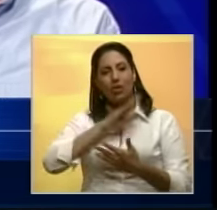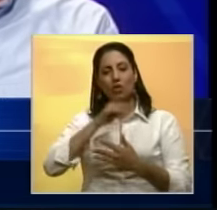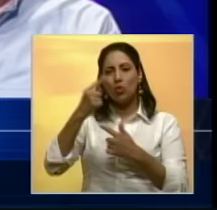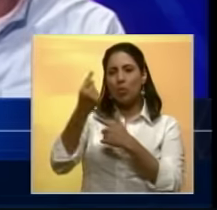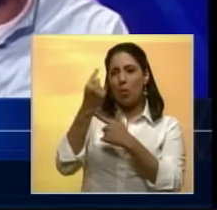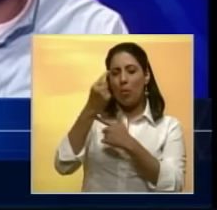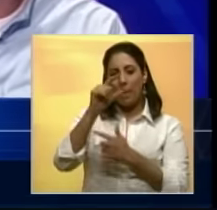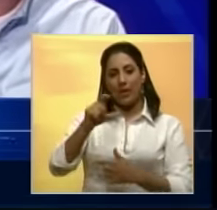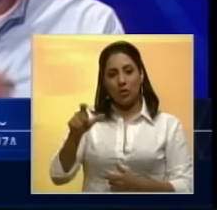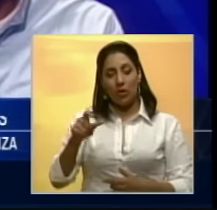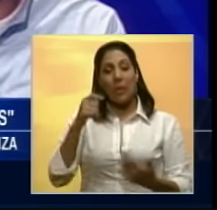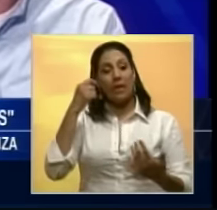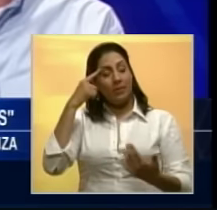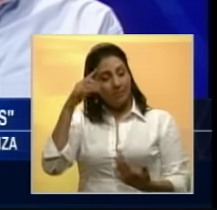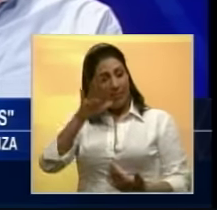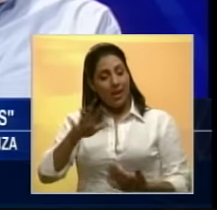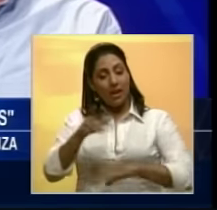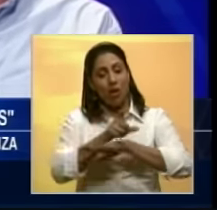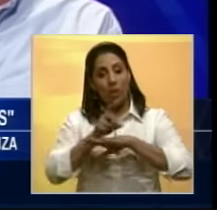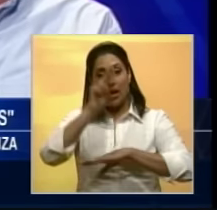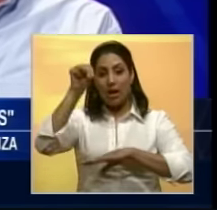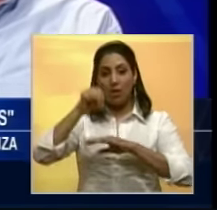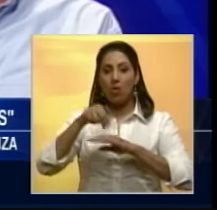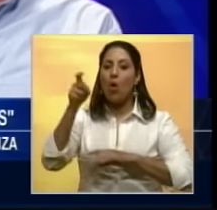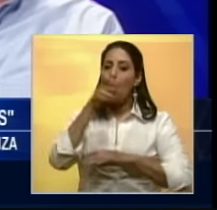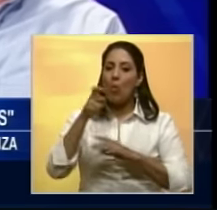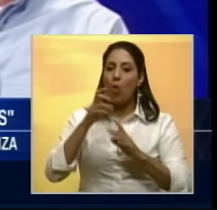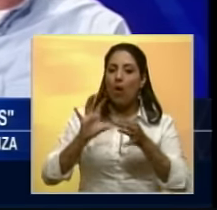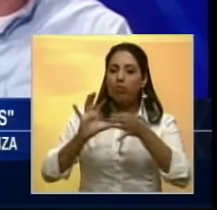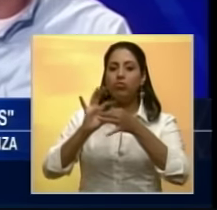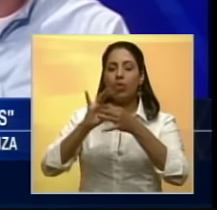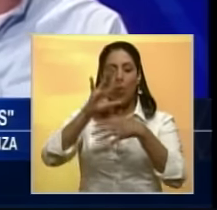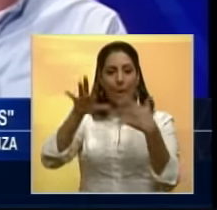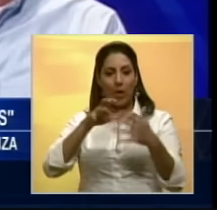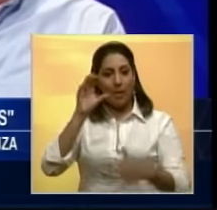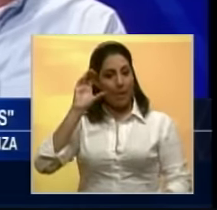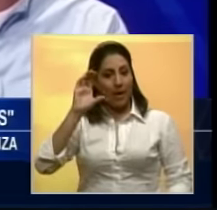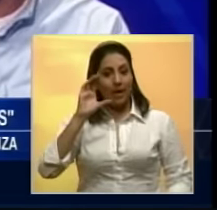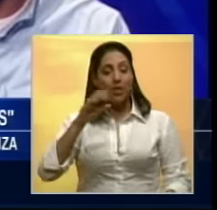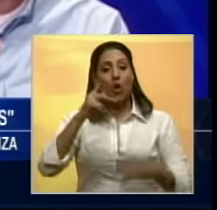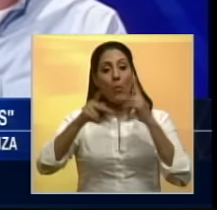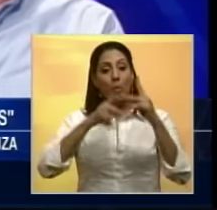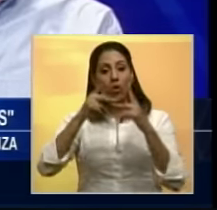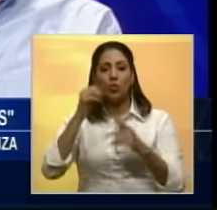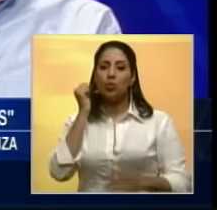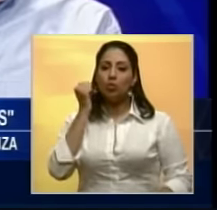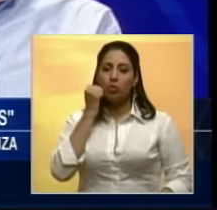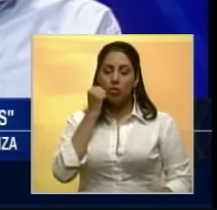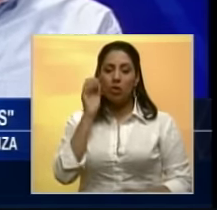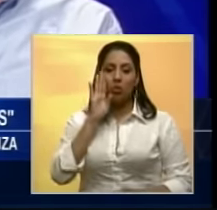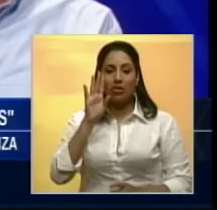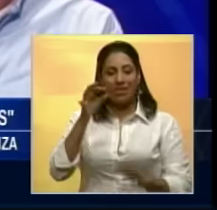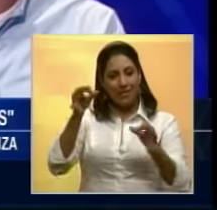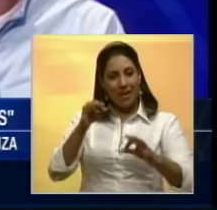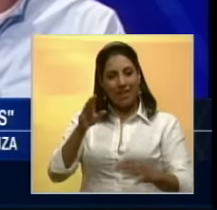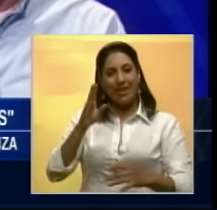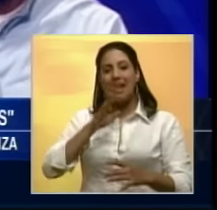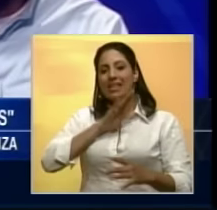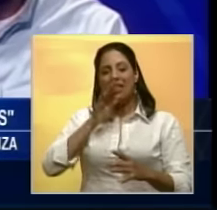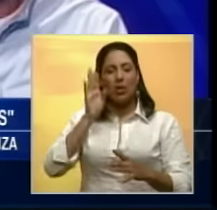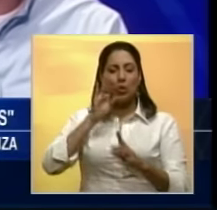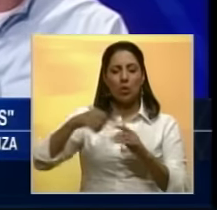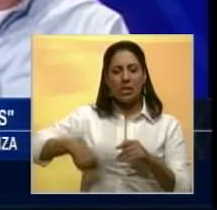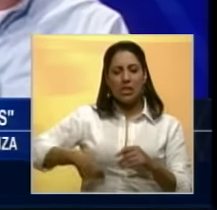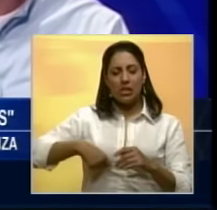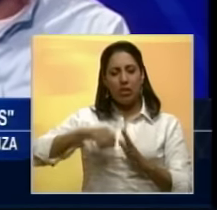tenemos. Pizarro considera que el gobierno nacional busca afianzar la crisis del país con procesos burocráticos que asegura derivan en chantaje